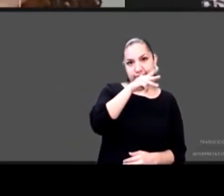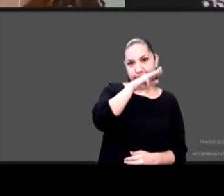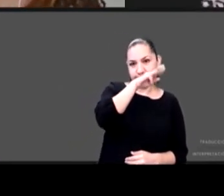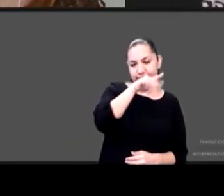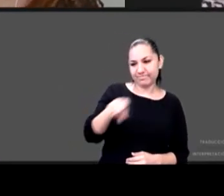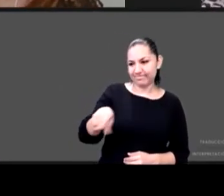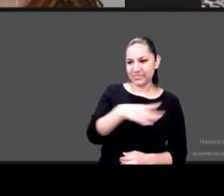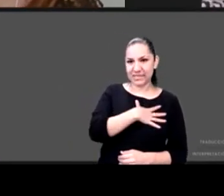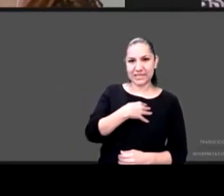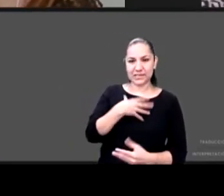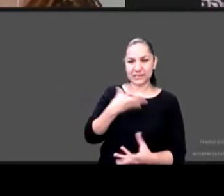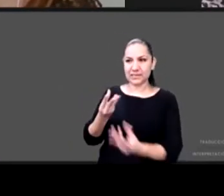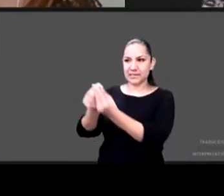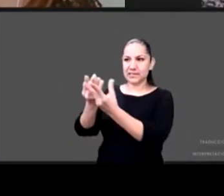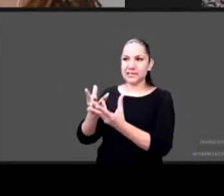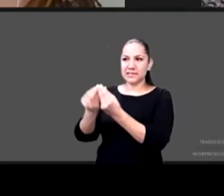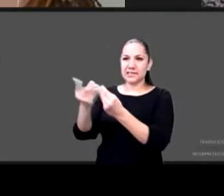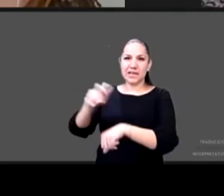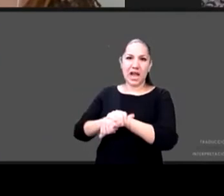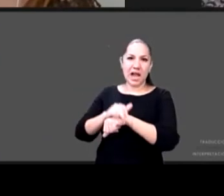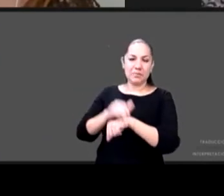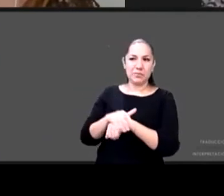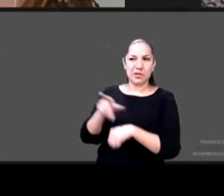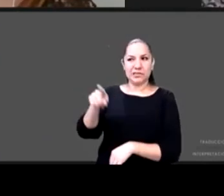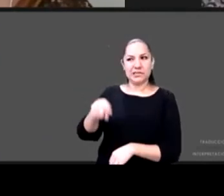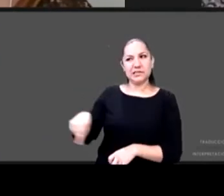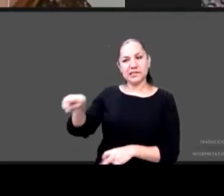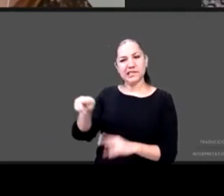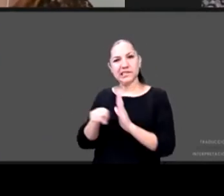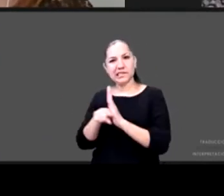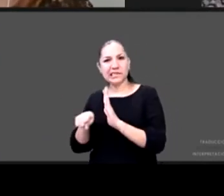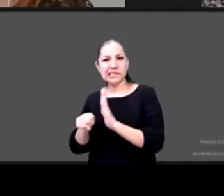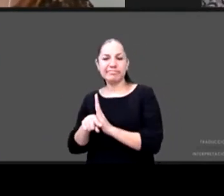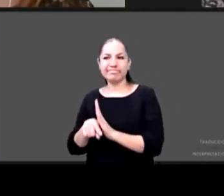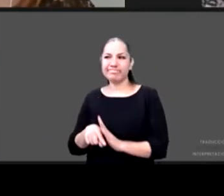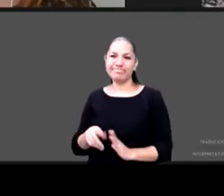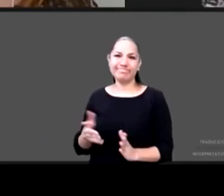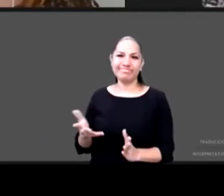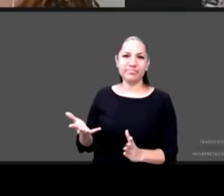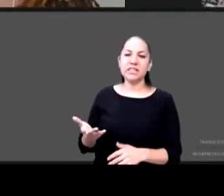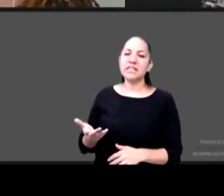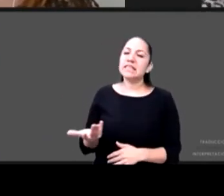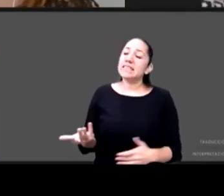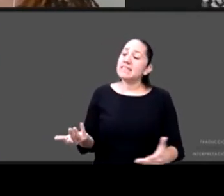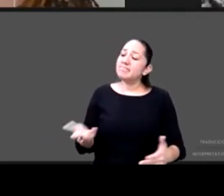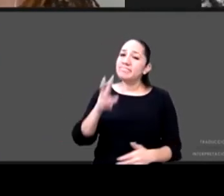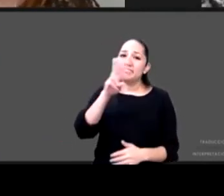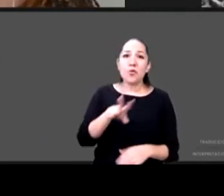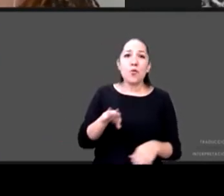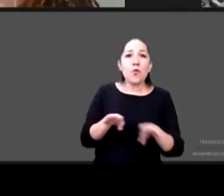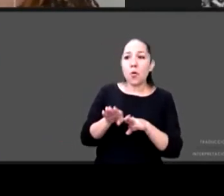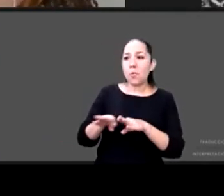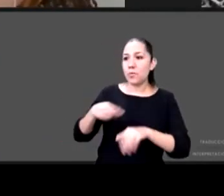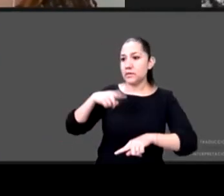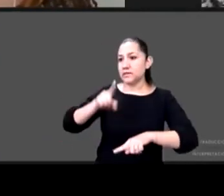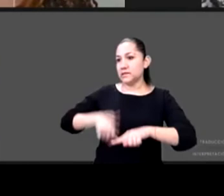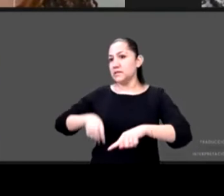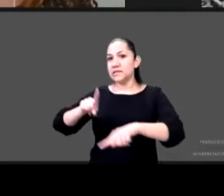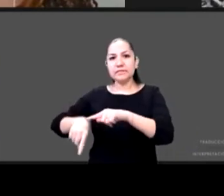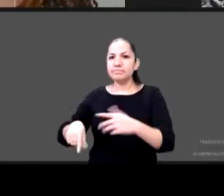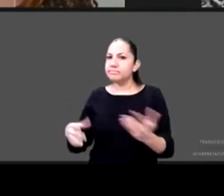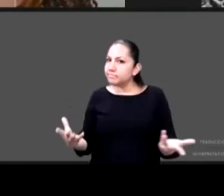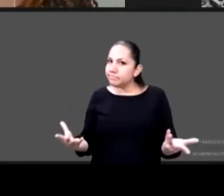Y difícilmente en la juventud vas a poderlo hacer si no estás con los otros. De hecho, si tú le preguntas, soy